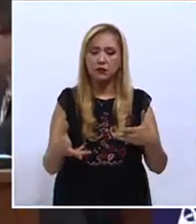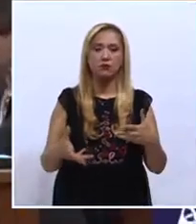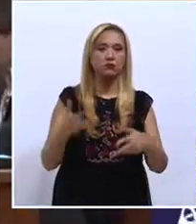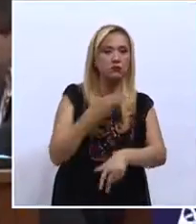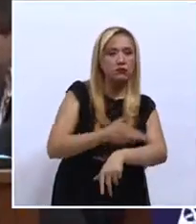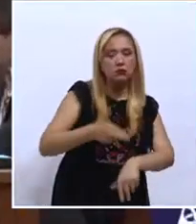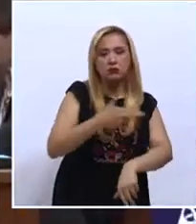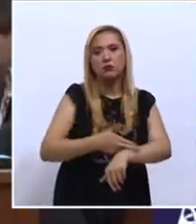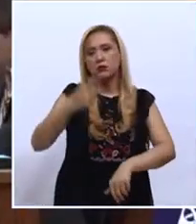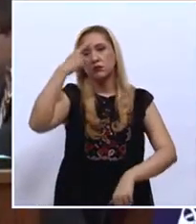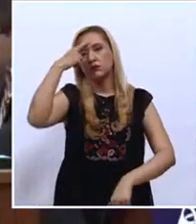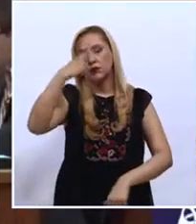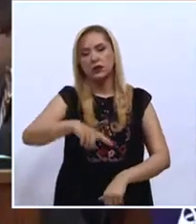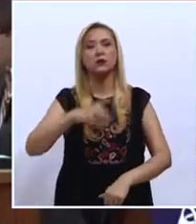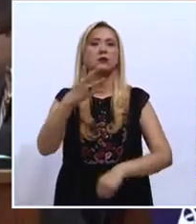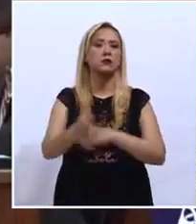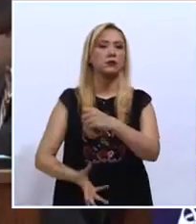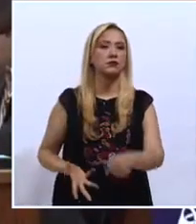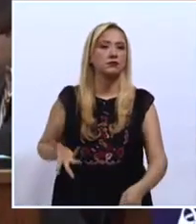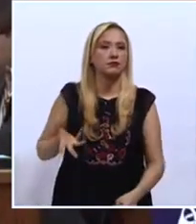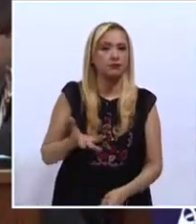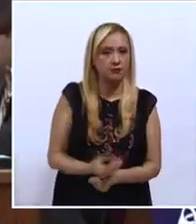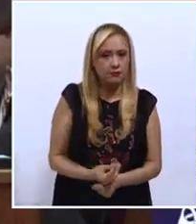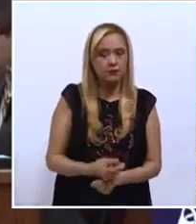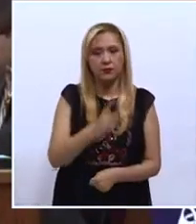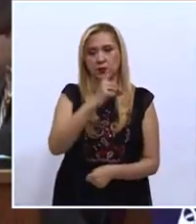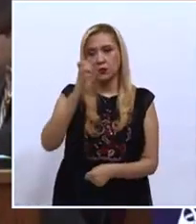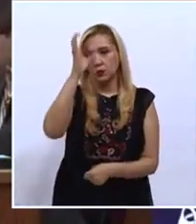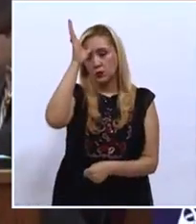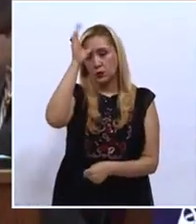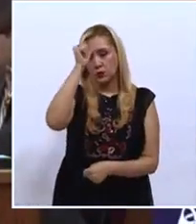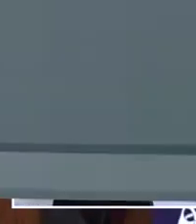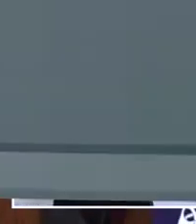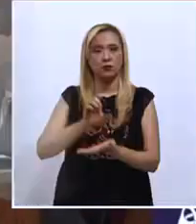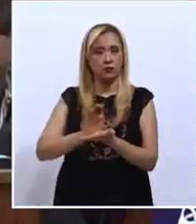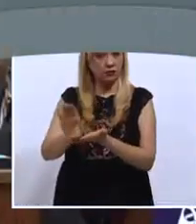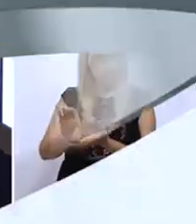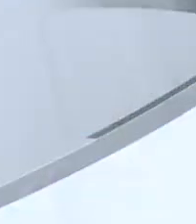necesarios para hacer cumplir su acuerdo primigenio.